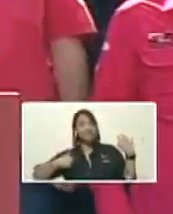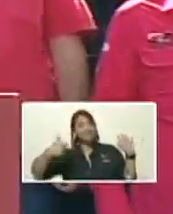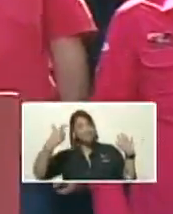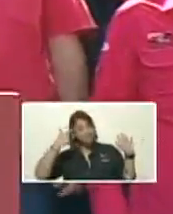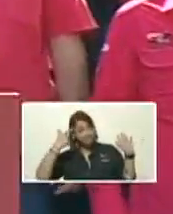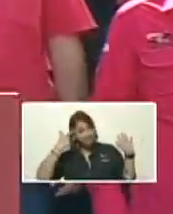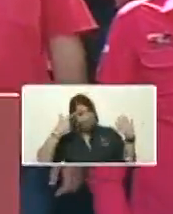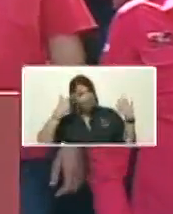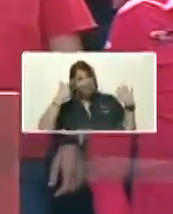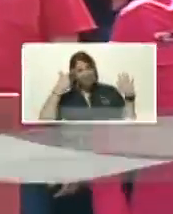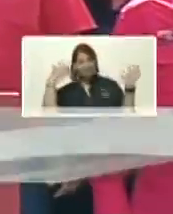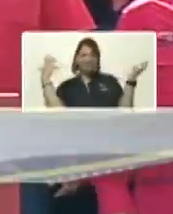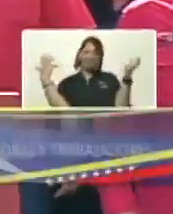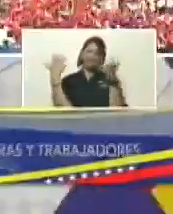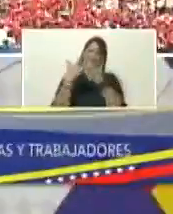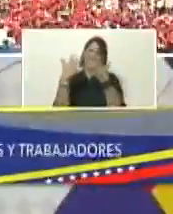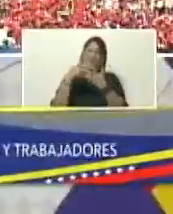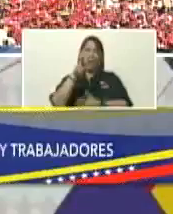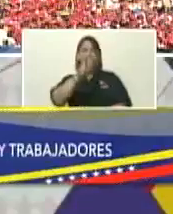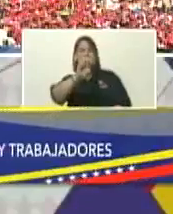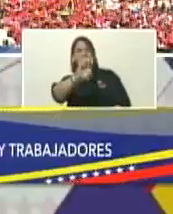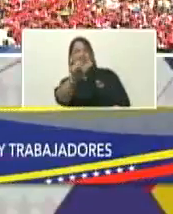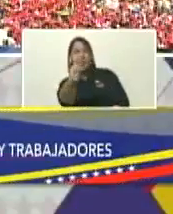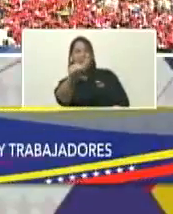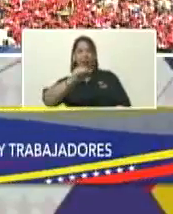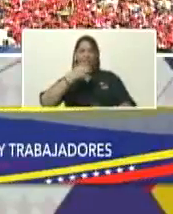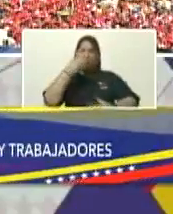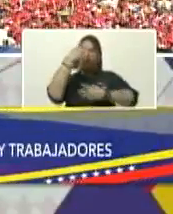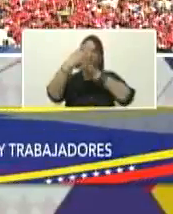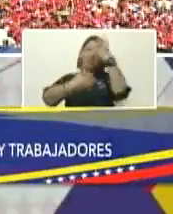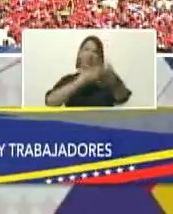Yo me sé mi vaina. ¡Los guerreros de la Vega!